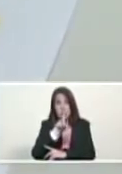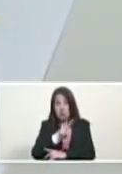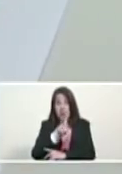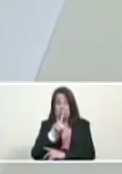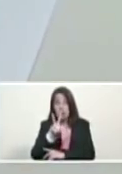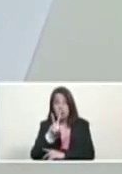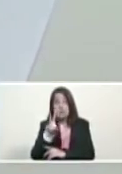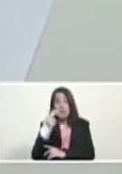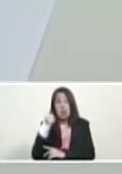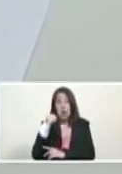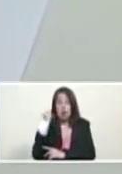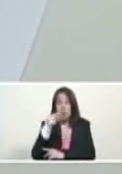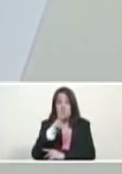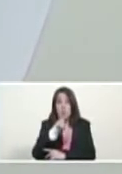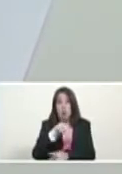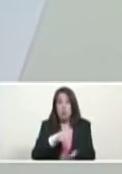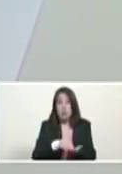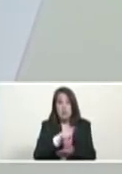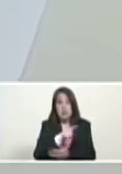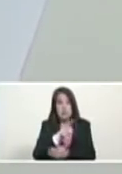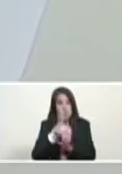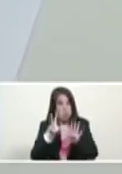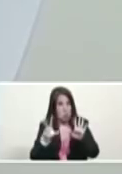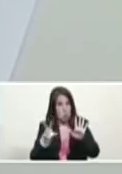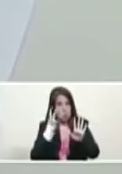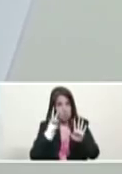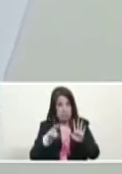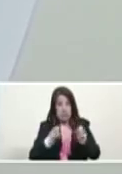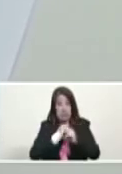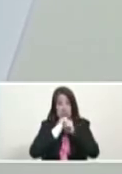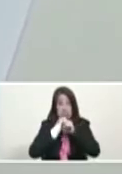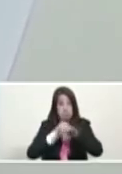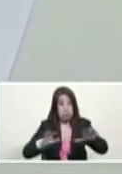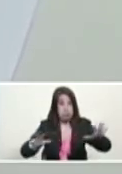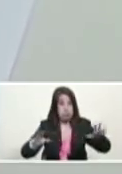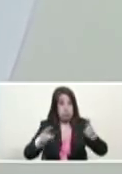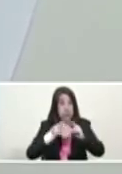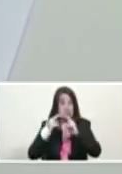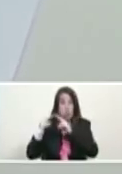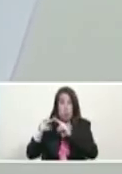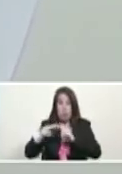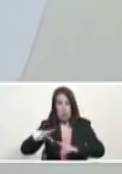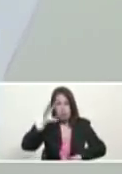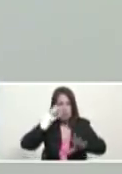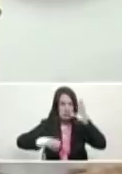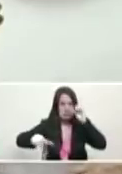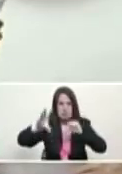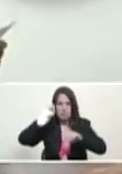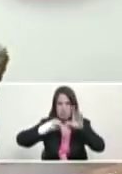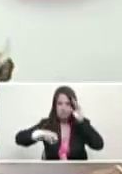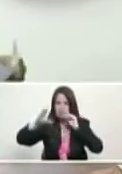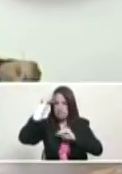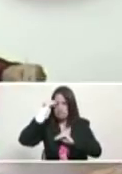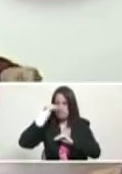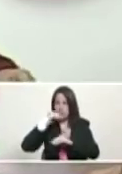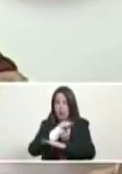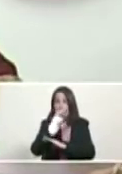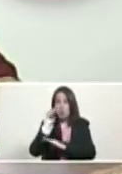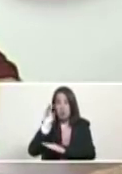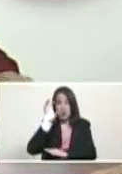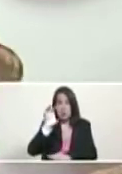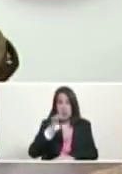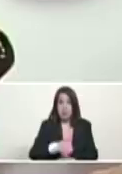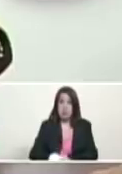utilizan. Vamos a difundir, que todo el mundo, hacernos especialistas en estos temas para proteger a nuestro país.